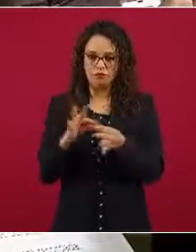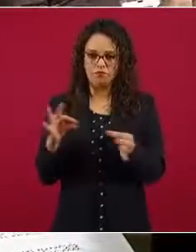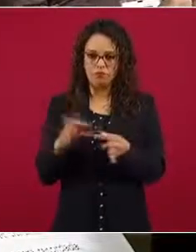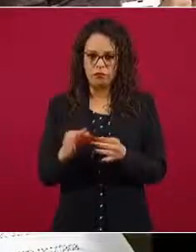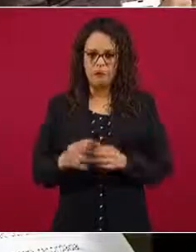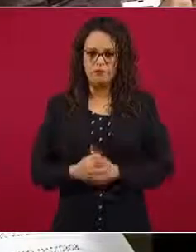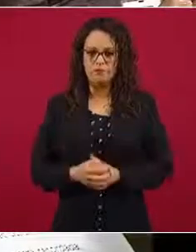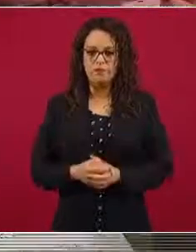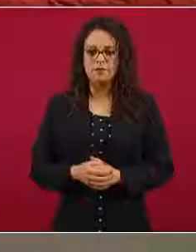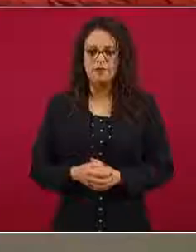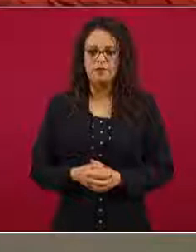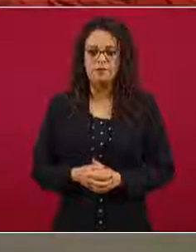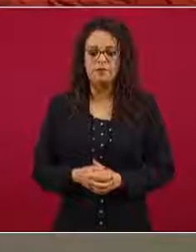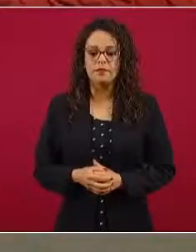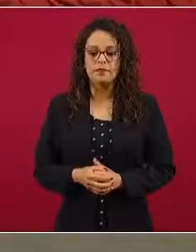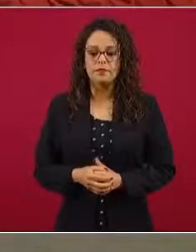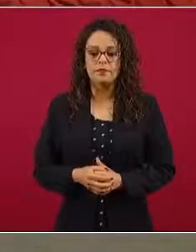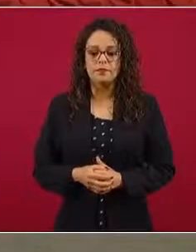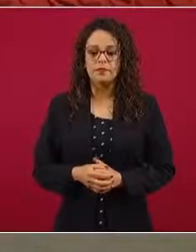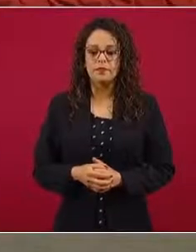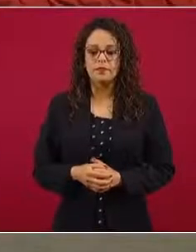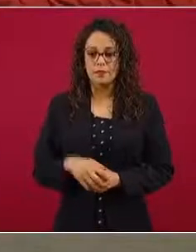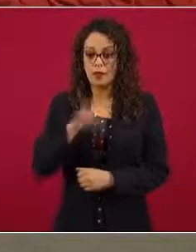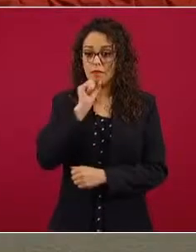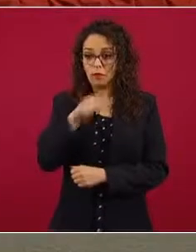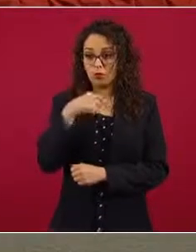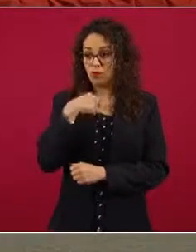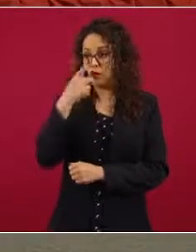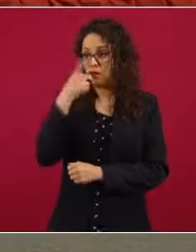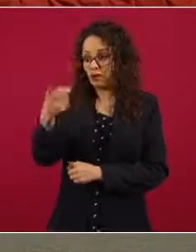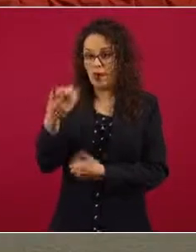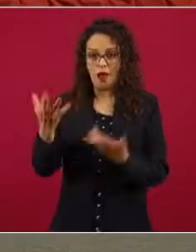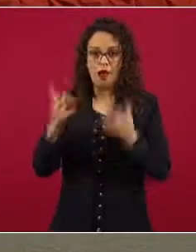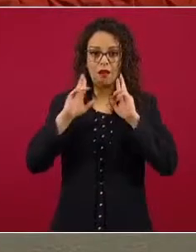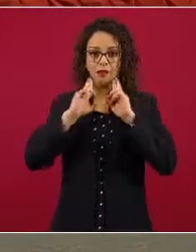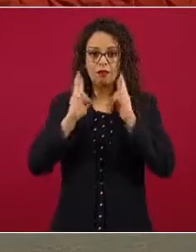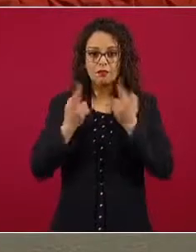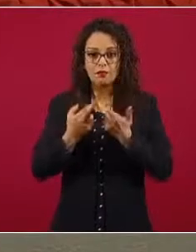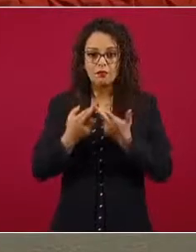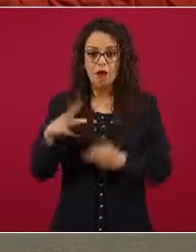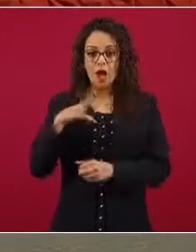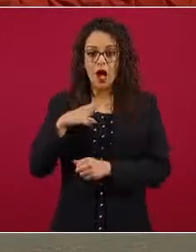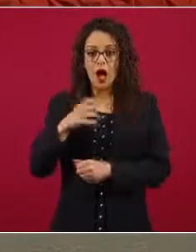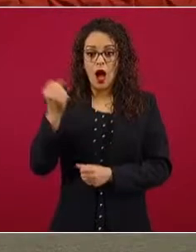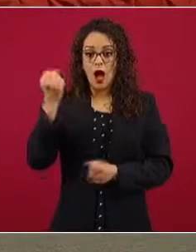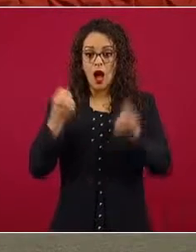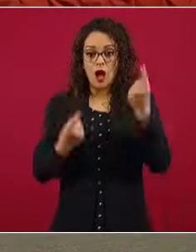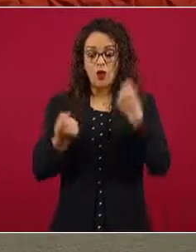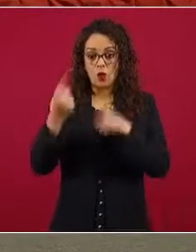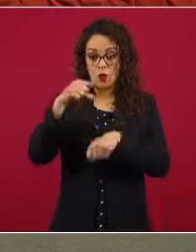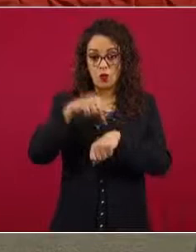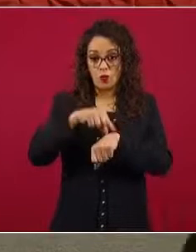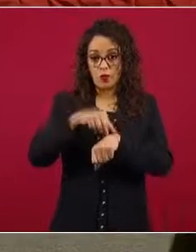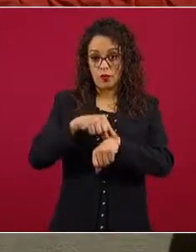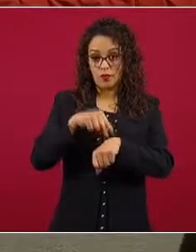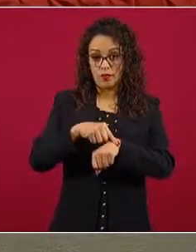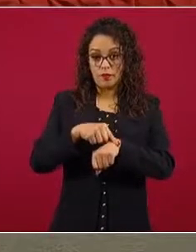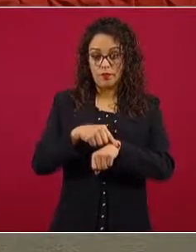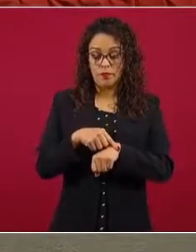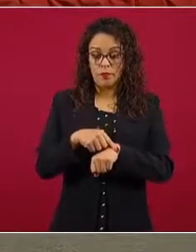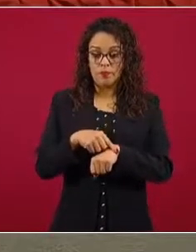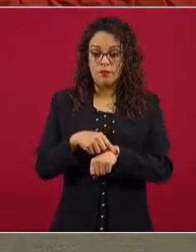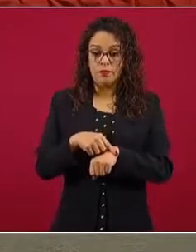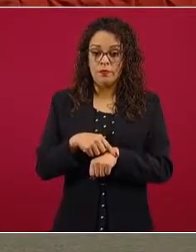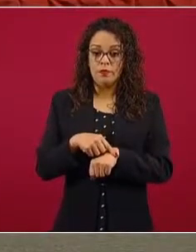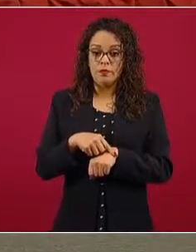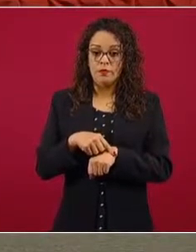Incluso yo he dicho en las reuniones de que hay médicos que están por